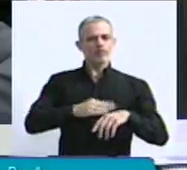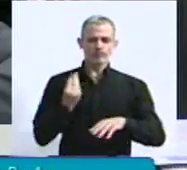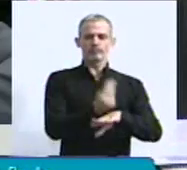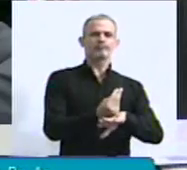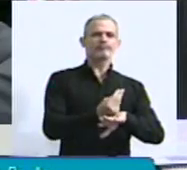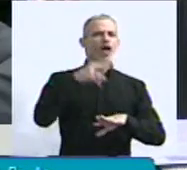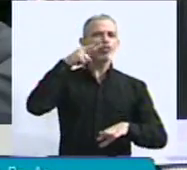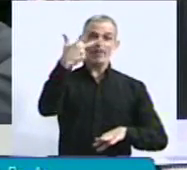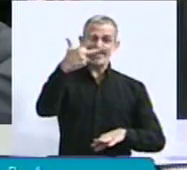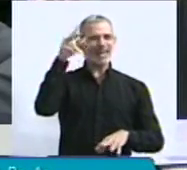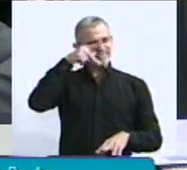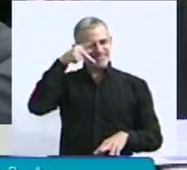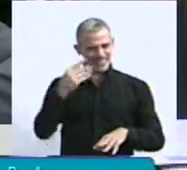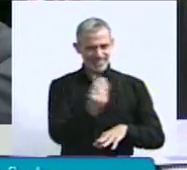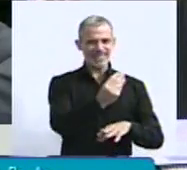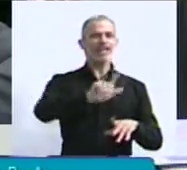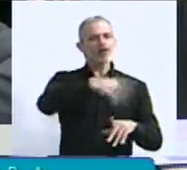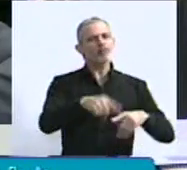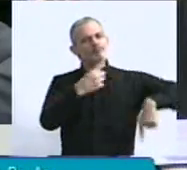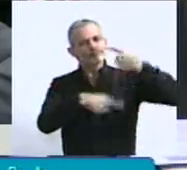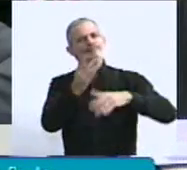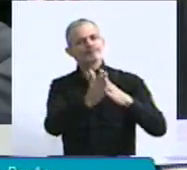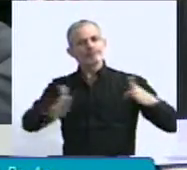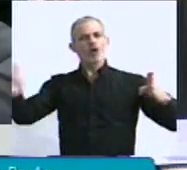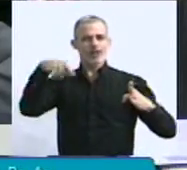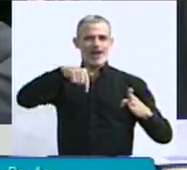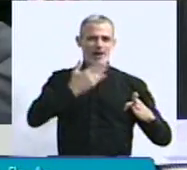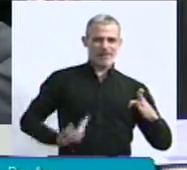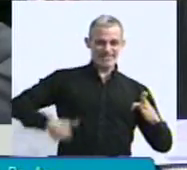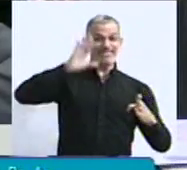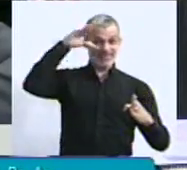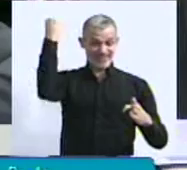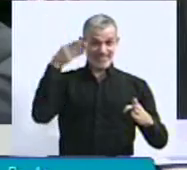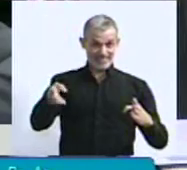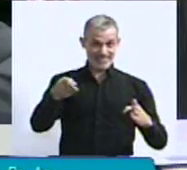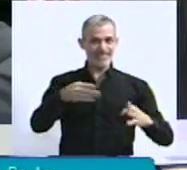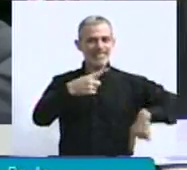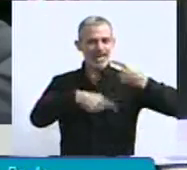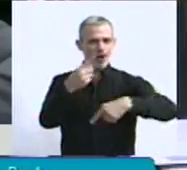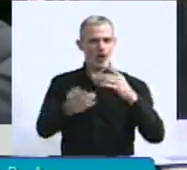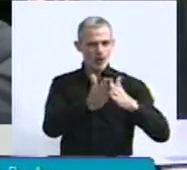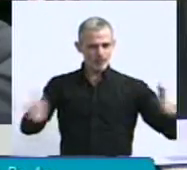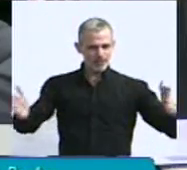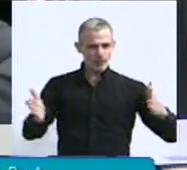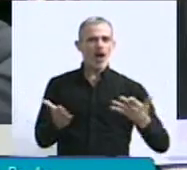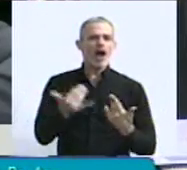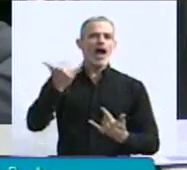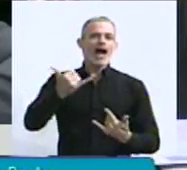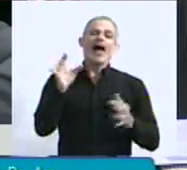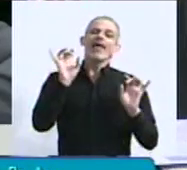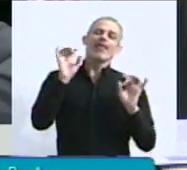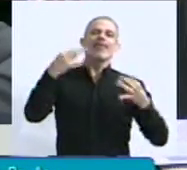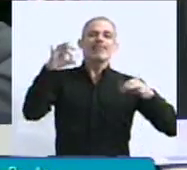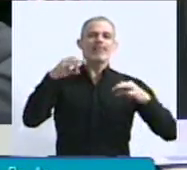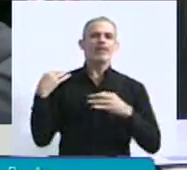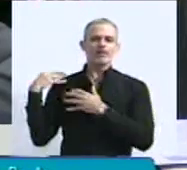2003, el gobierno de Néstor Kirchner, y que luego va a continuar la actual presidenta, Cristina Fernández, no solo tuvo que tomar sobre